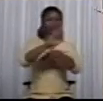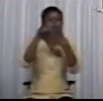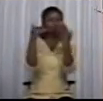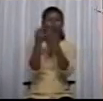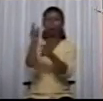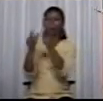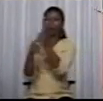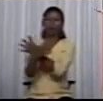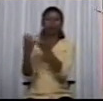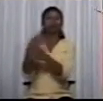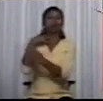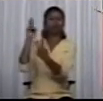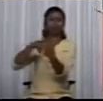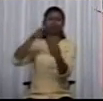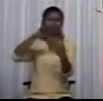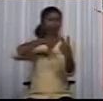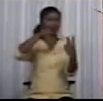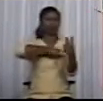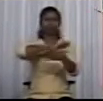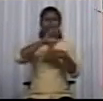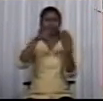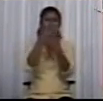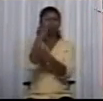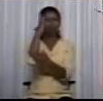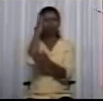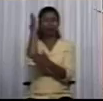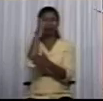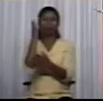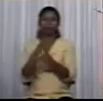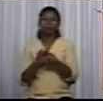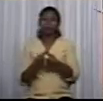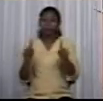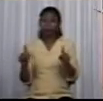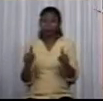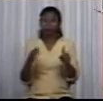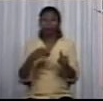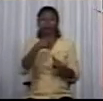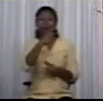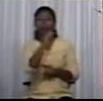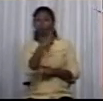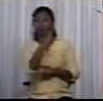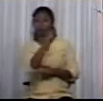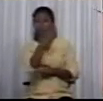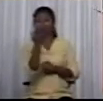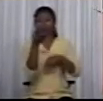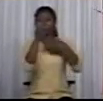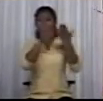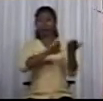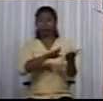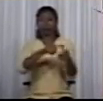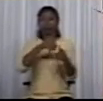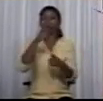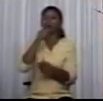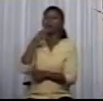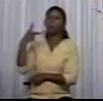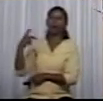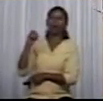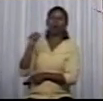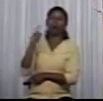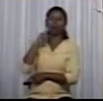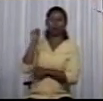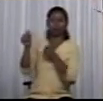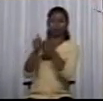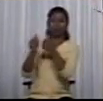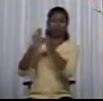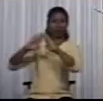Guerrero, segundo grupo, yo conocía todas las marcas. Trabajaba cerca a él. Pero cuando murió Papá Lucho, entonces no había quien se cargara la cuadrilla. Aquí, en esta puerta de casa